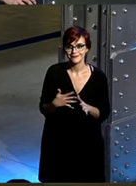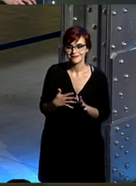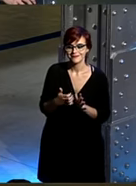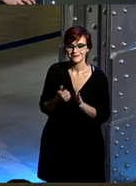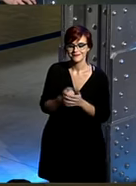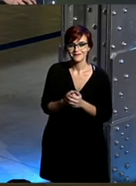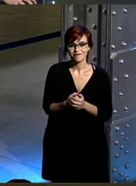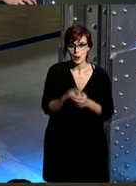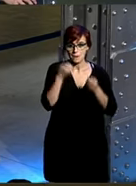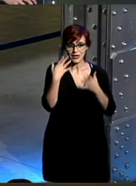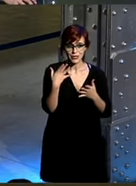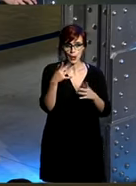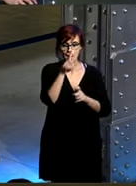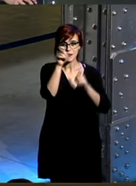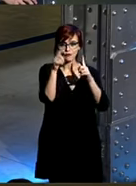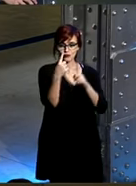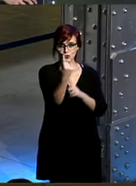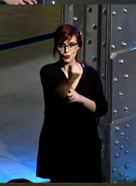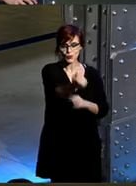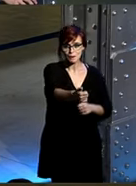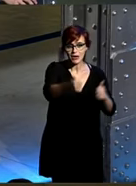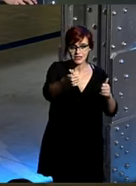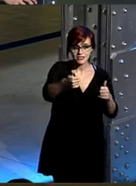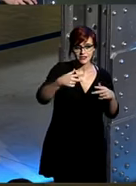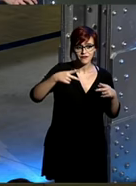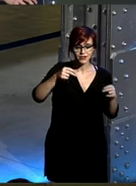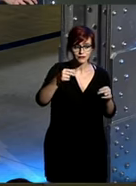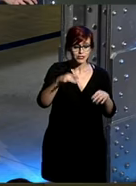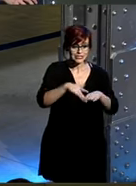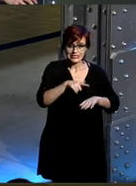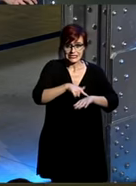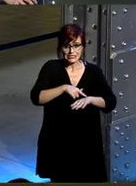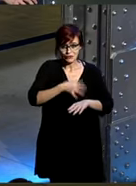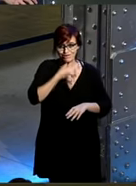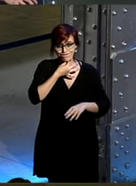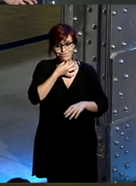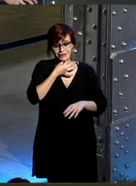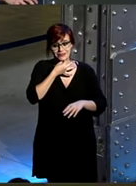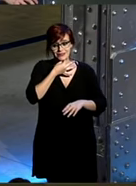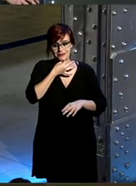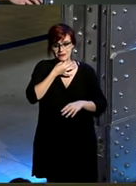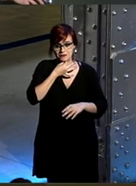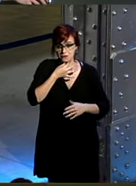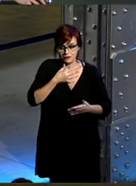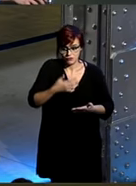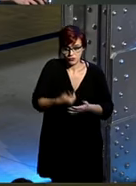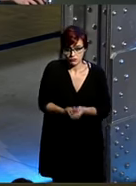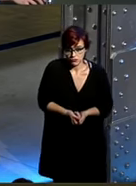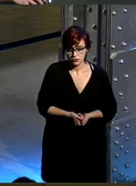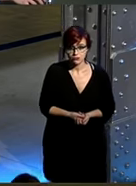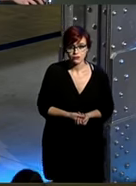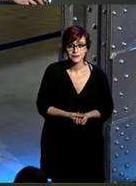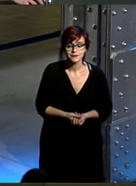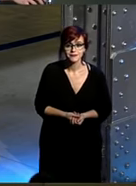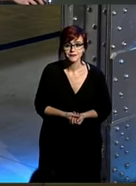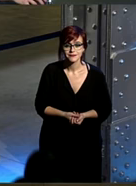Bueno, pues creo que va a haber una pregunta ahí y vamos a finalizar el acto. Es que si no, no terminamos nunca. Sí, buenas tardes. Es verdad que te la